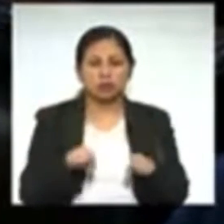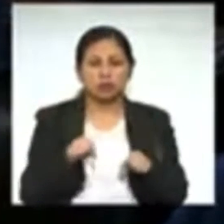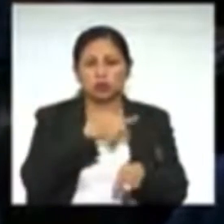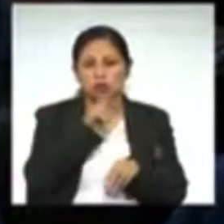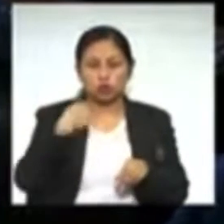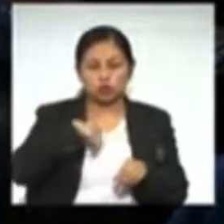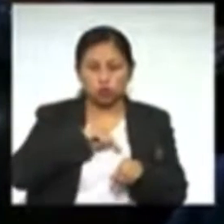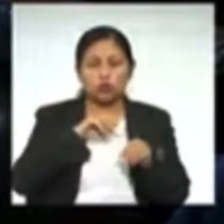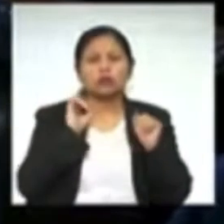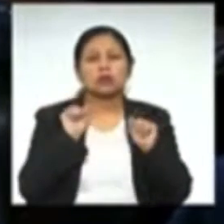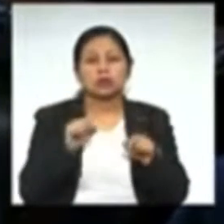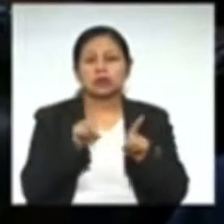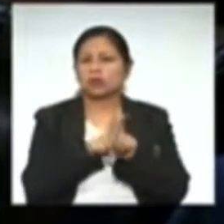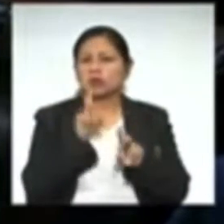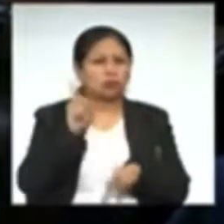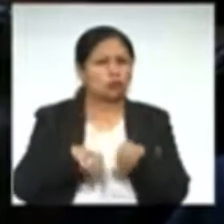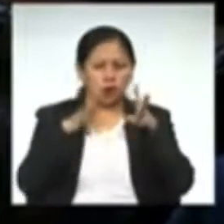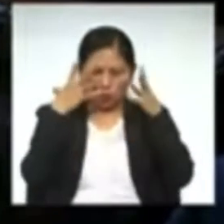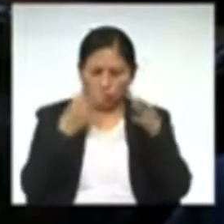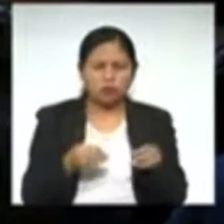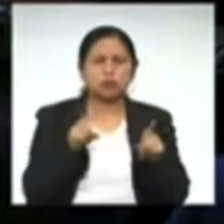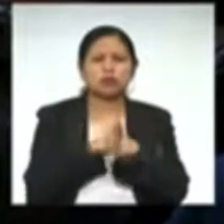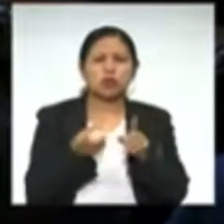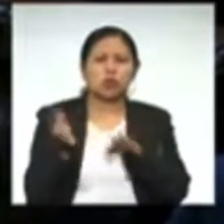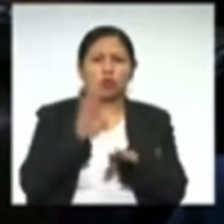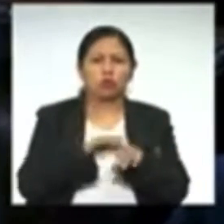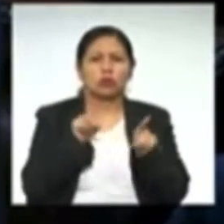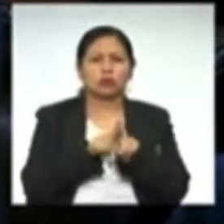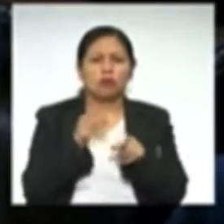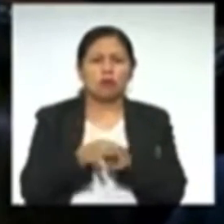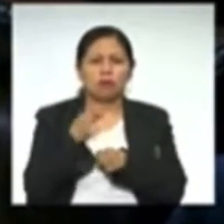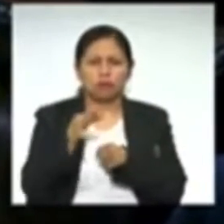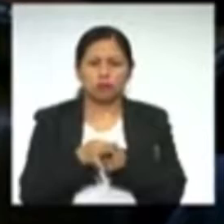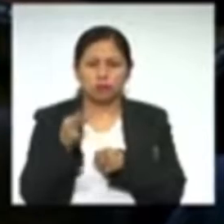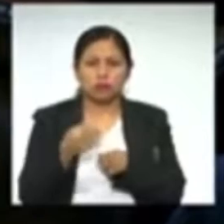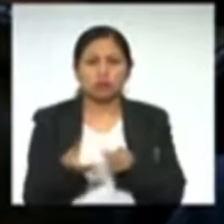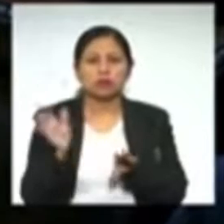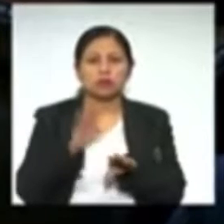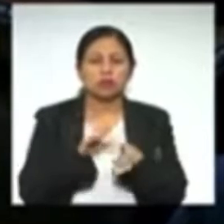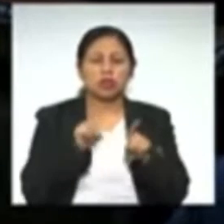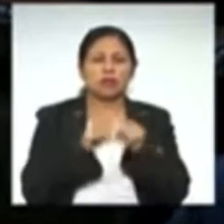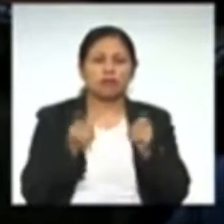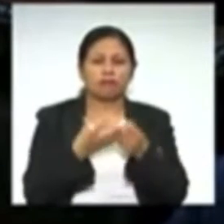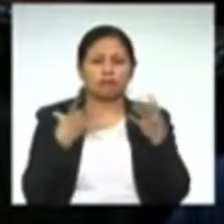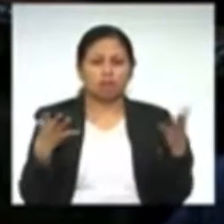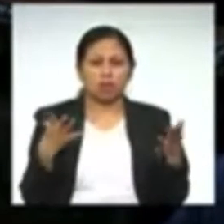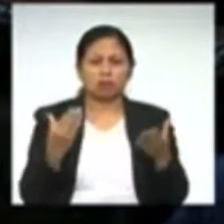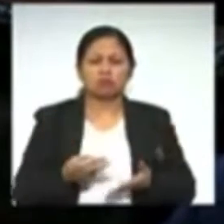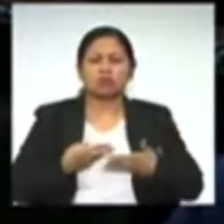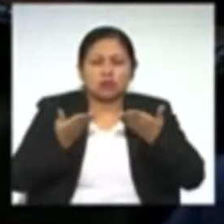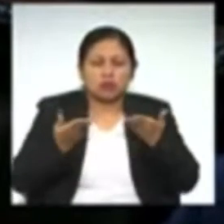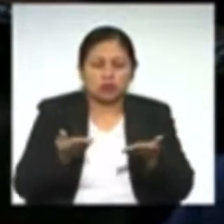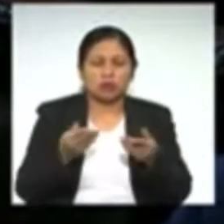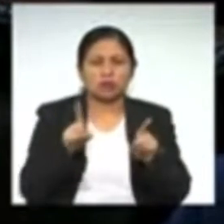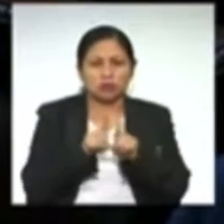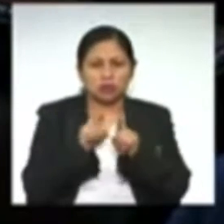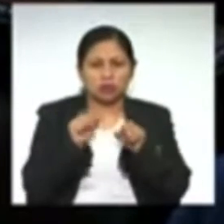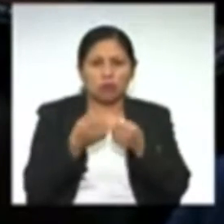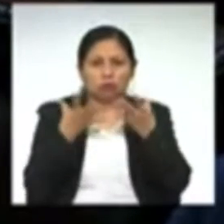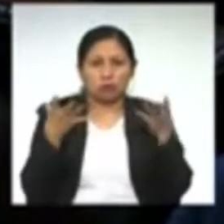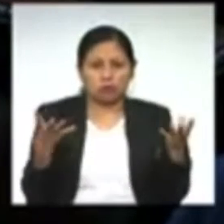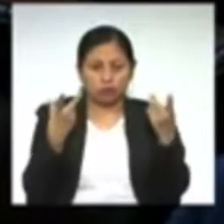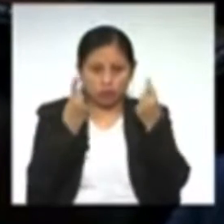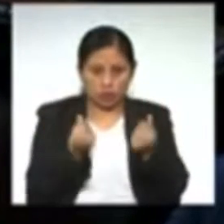convencernos a nosotros, quienes no estamos de acuerdo, y sobre todo a la población, de las grandes bondades de esa